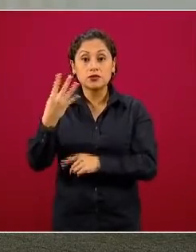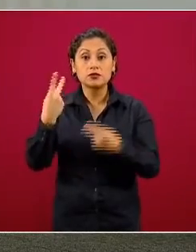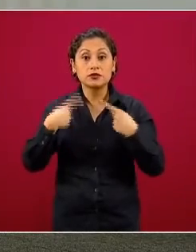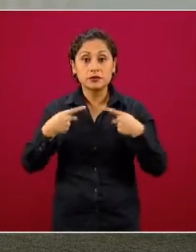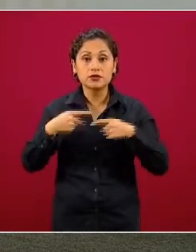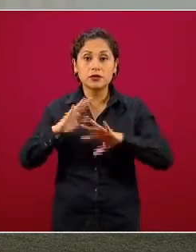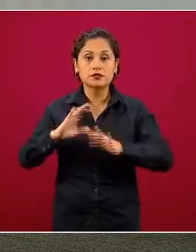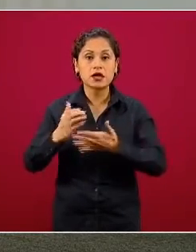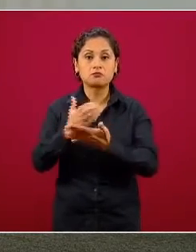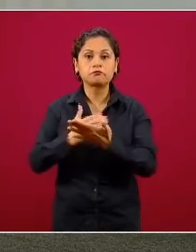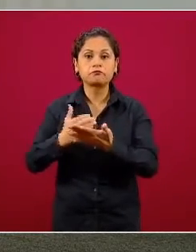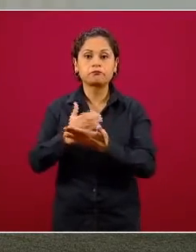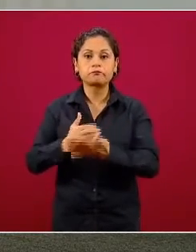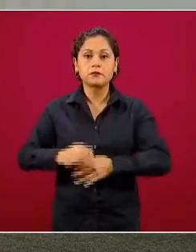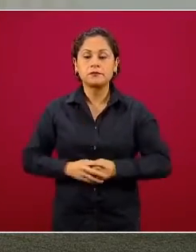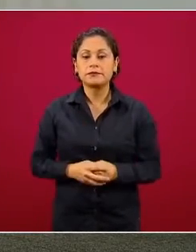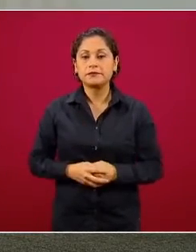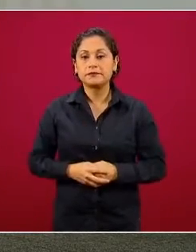Adelante.